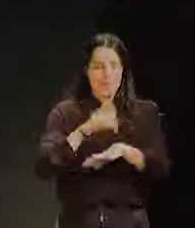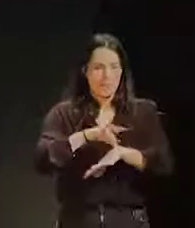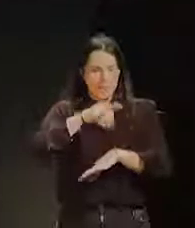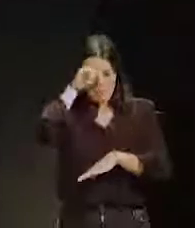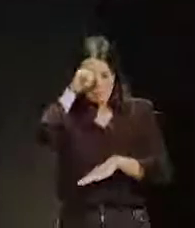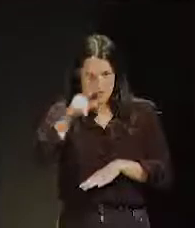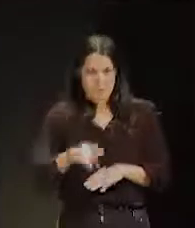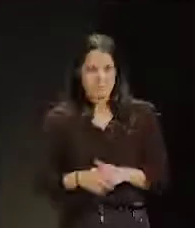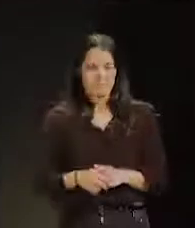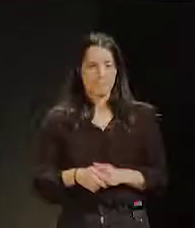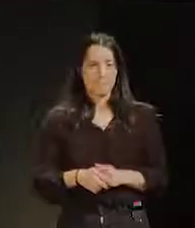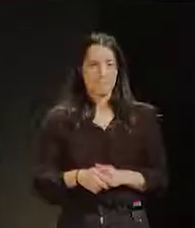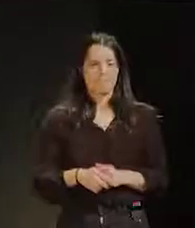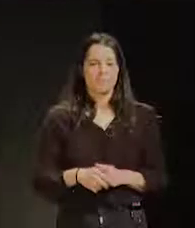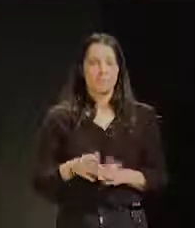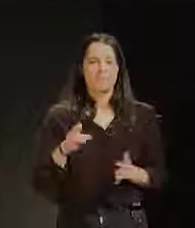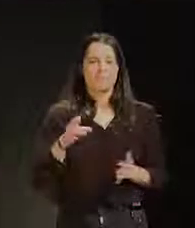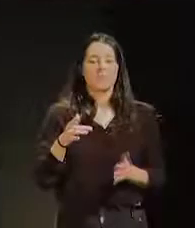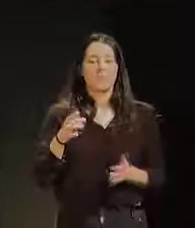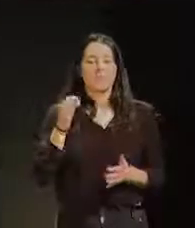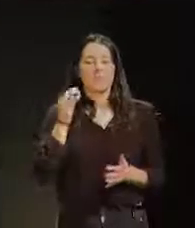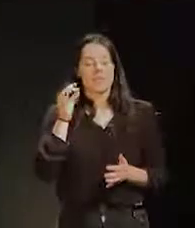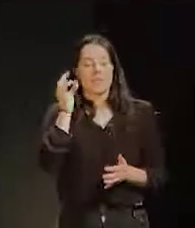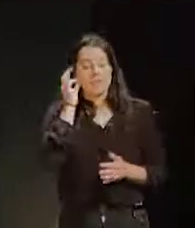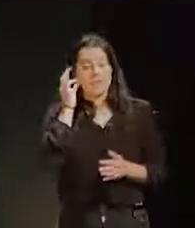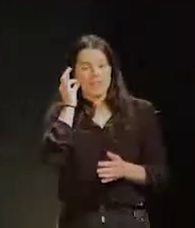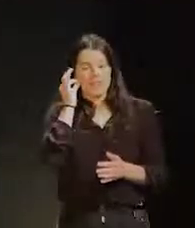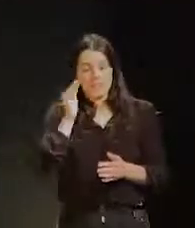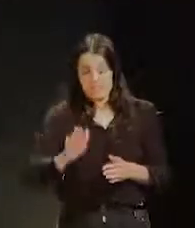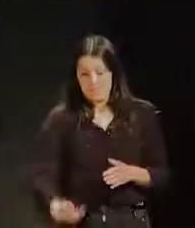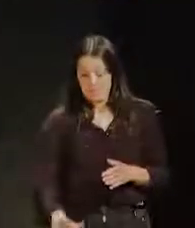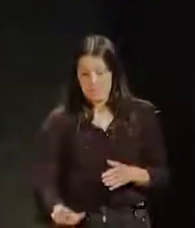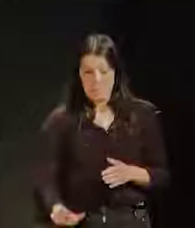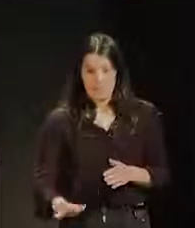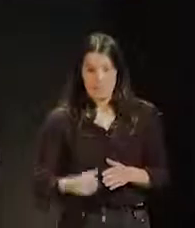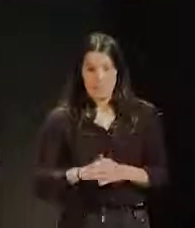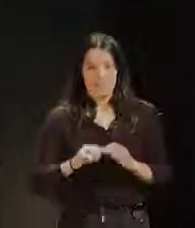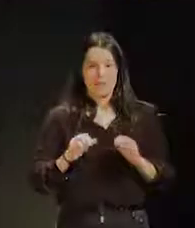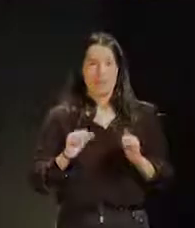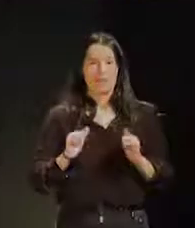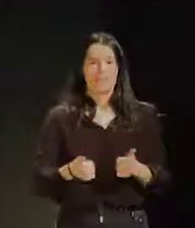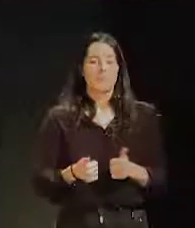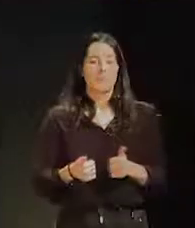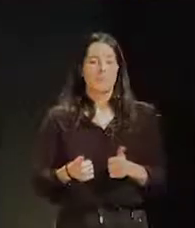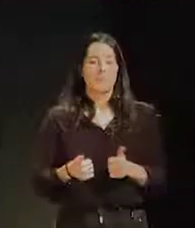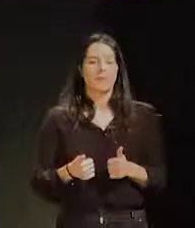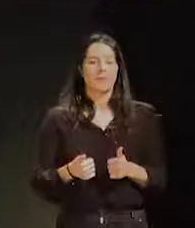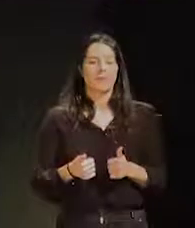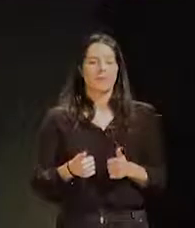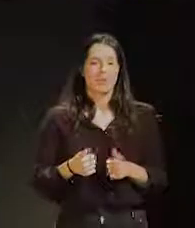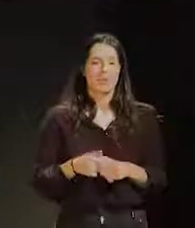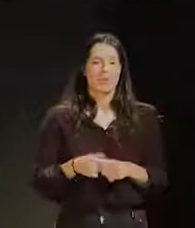compañía pequeña que tenía, empecé con mis cosas de